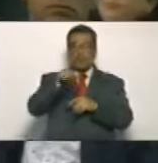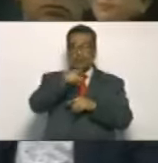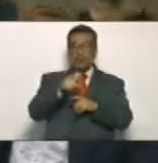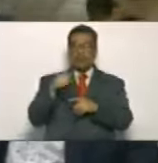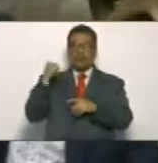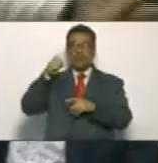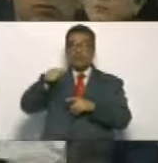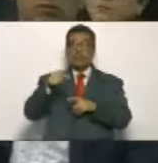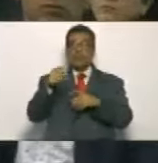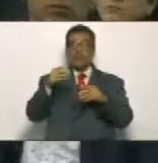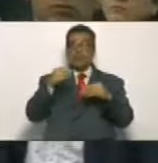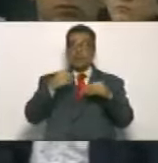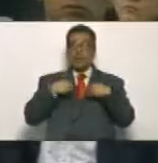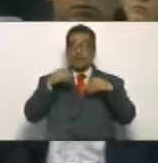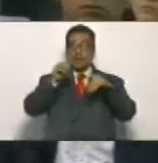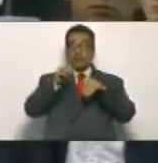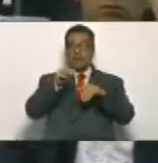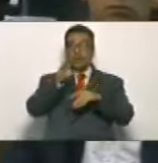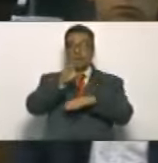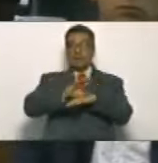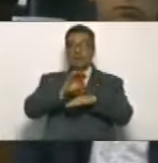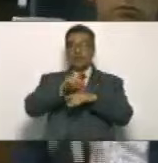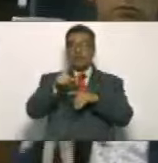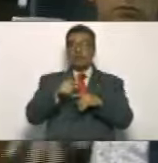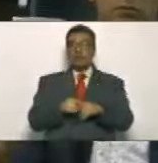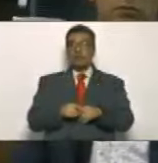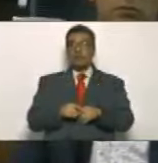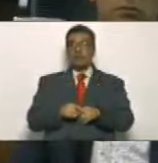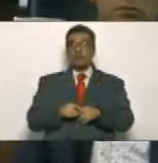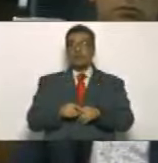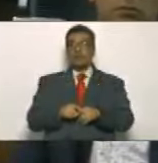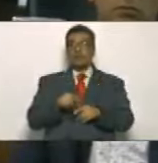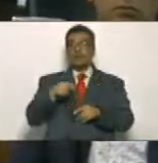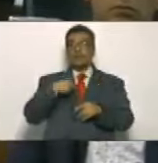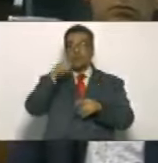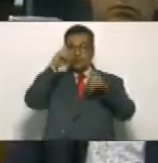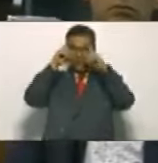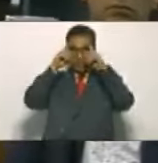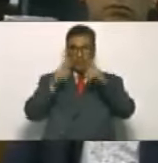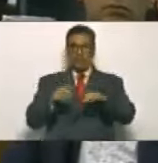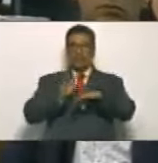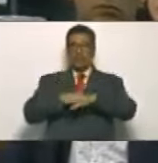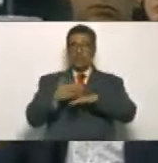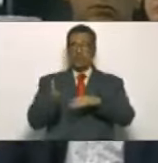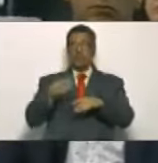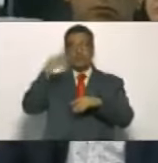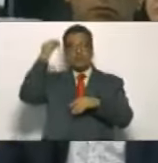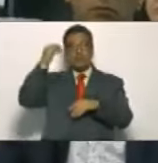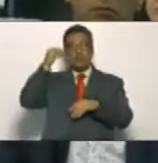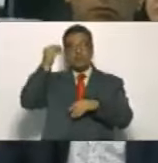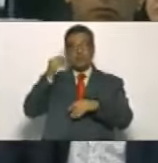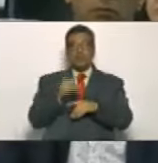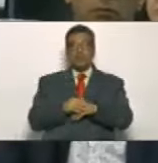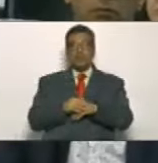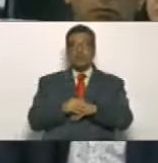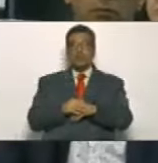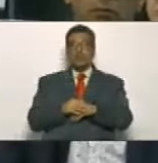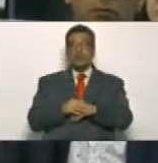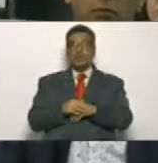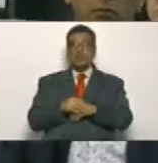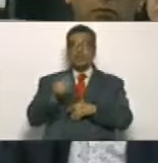milenario que tenía años viviendo en el Medio Oriente un enclave, y lo decidieron porque piensan